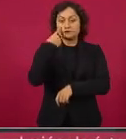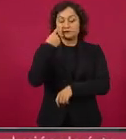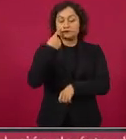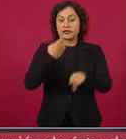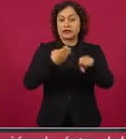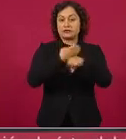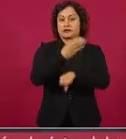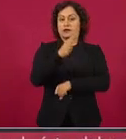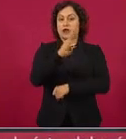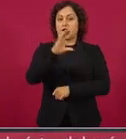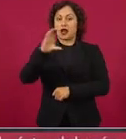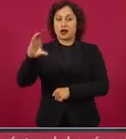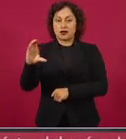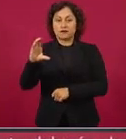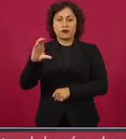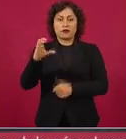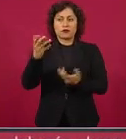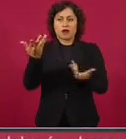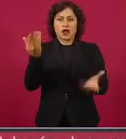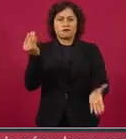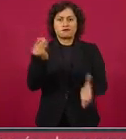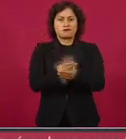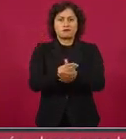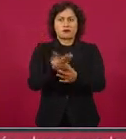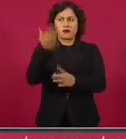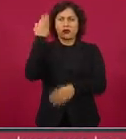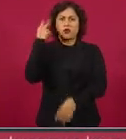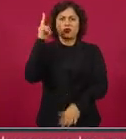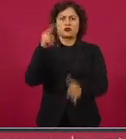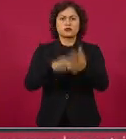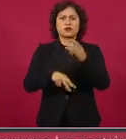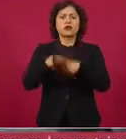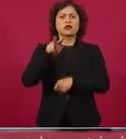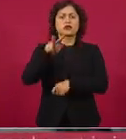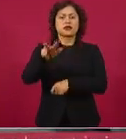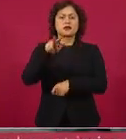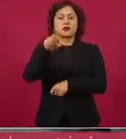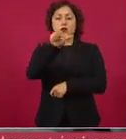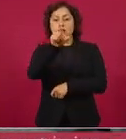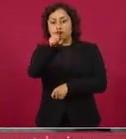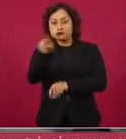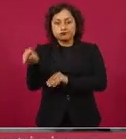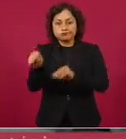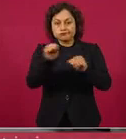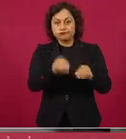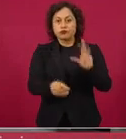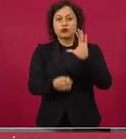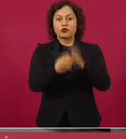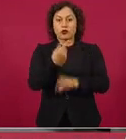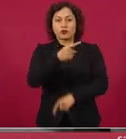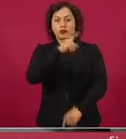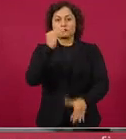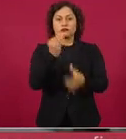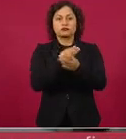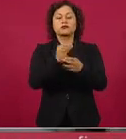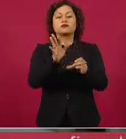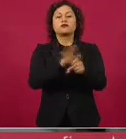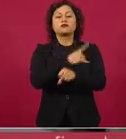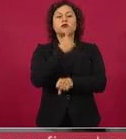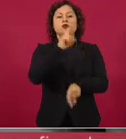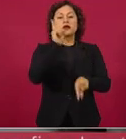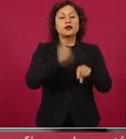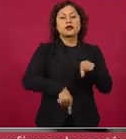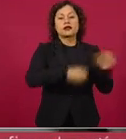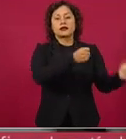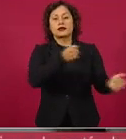desde 2018 a la llegada de la nueva legislatura en ese entonces, porque les retiran el fondo de apoyo para